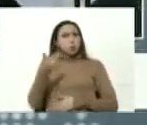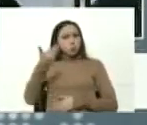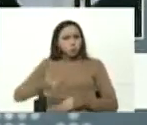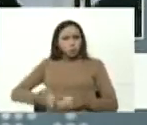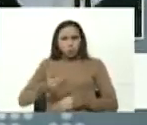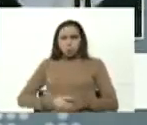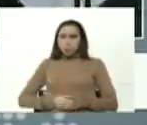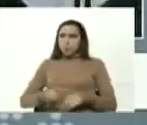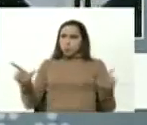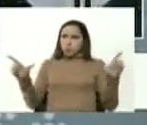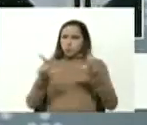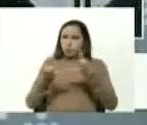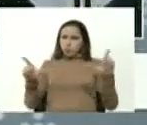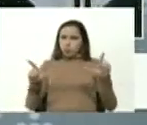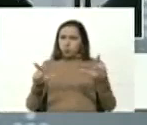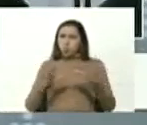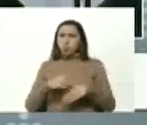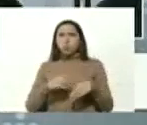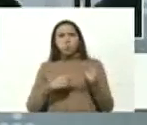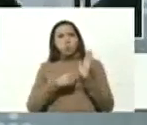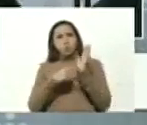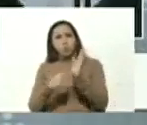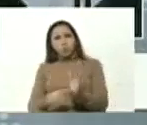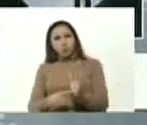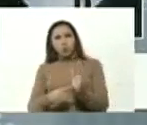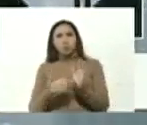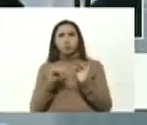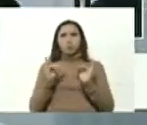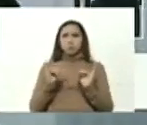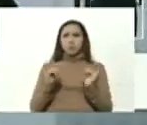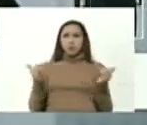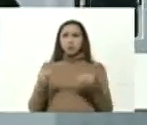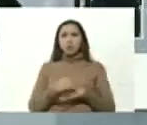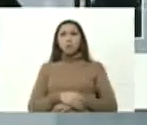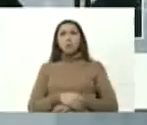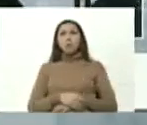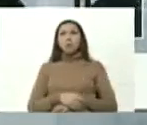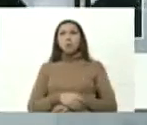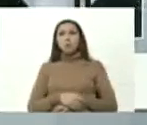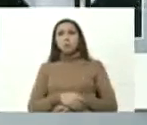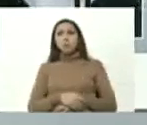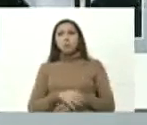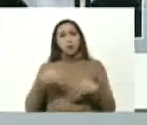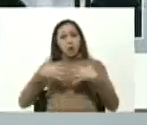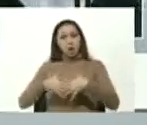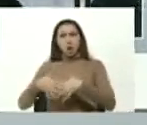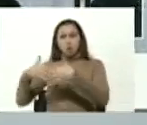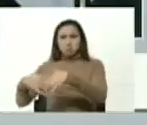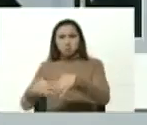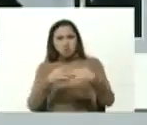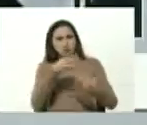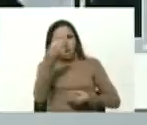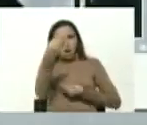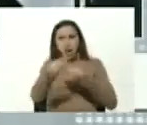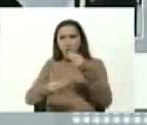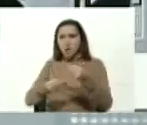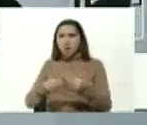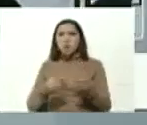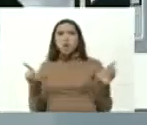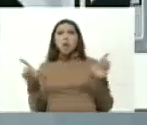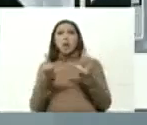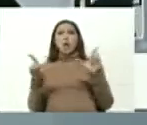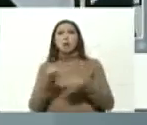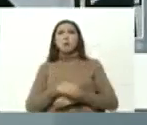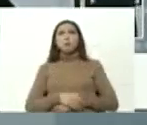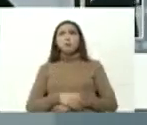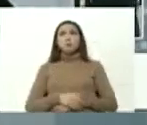los medios, de los canales de televisión, las plantas televisivas, hemos visto un